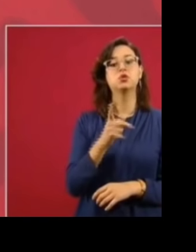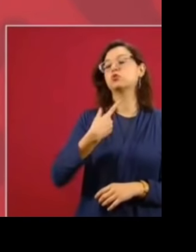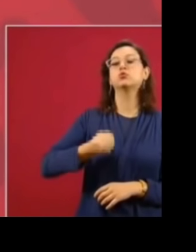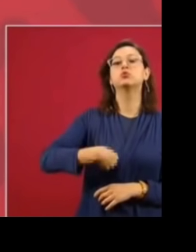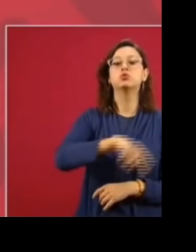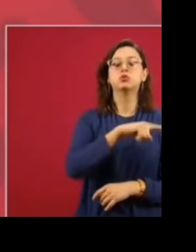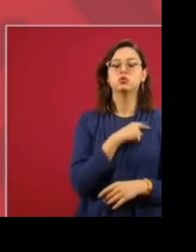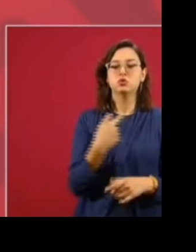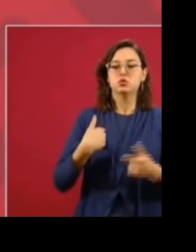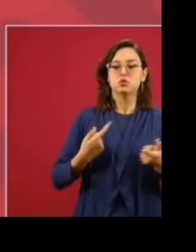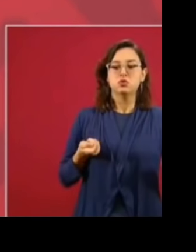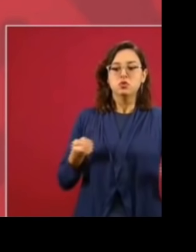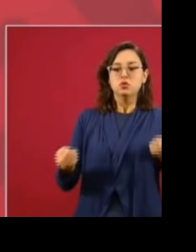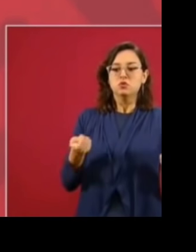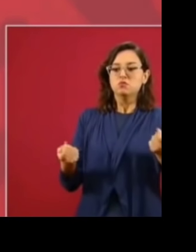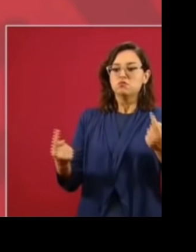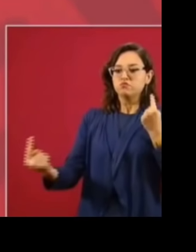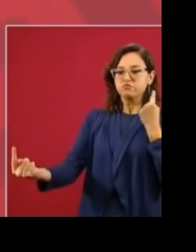provocación,